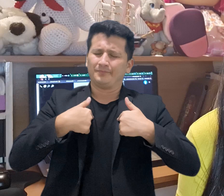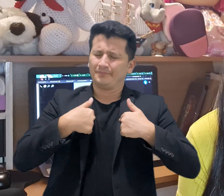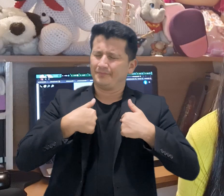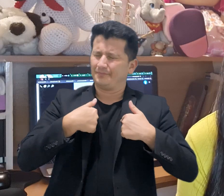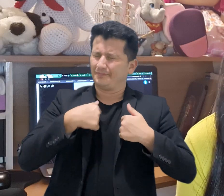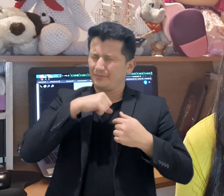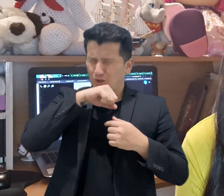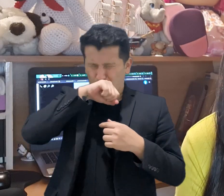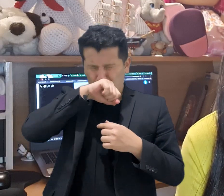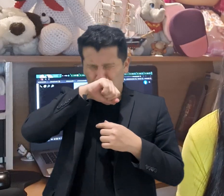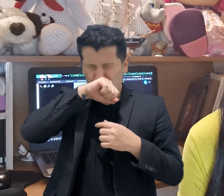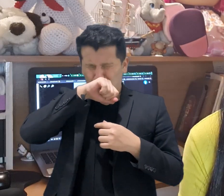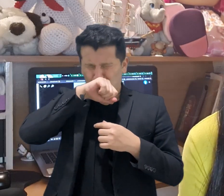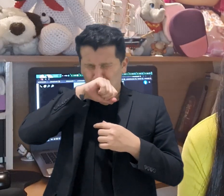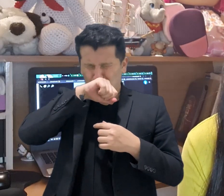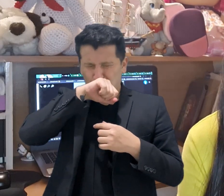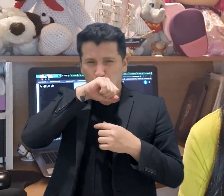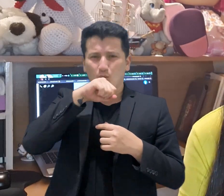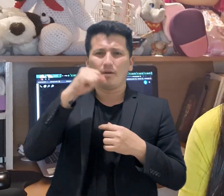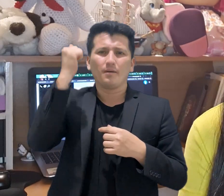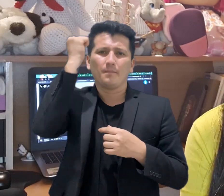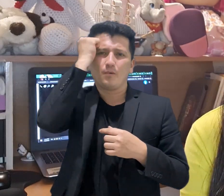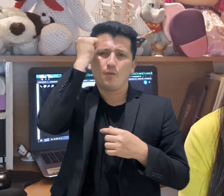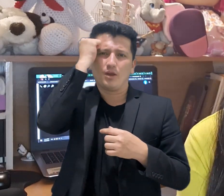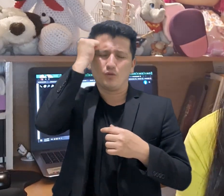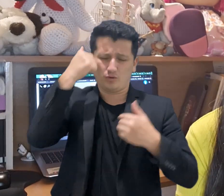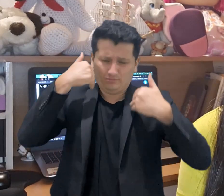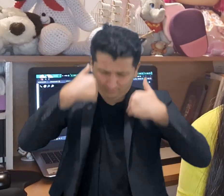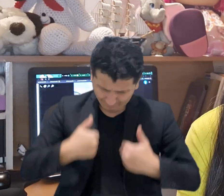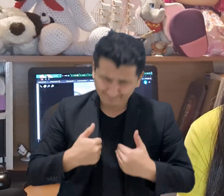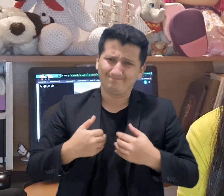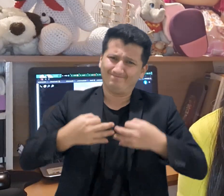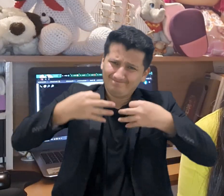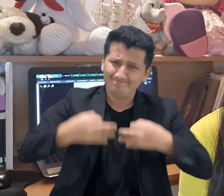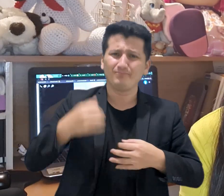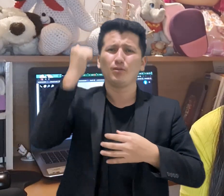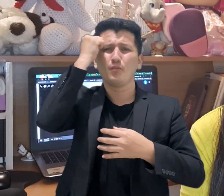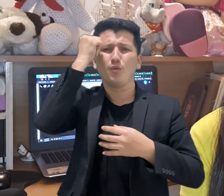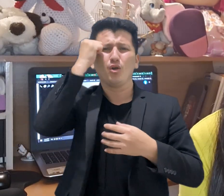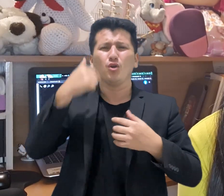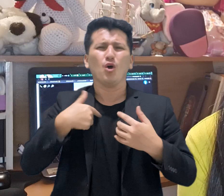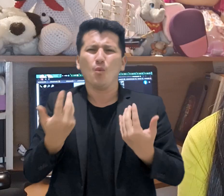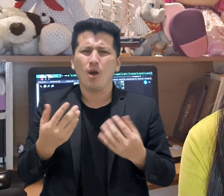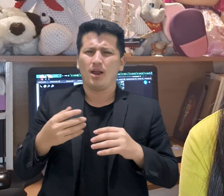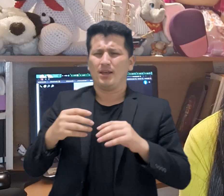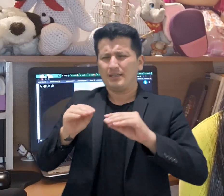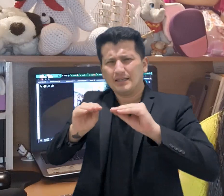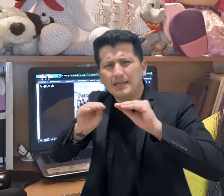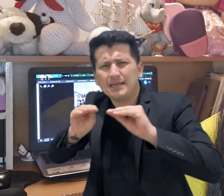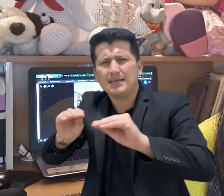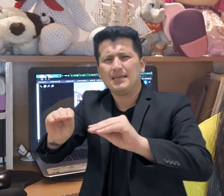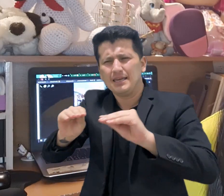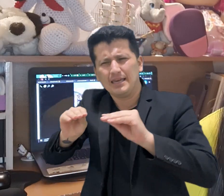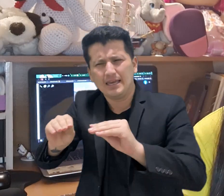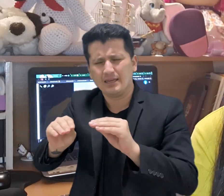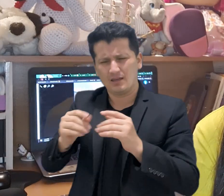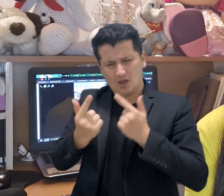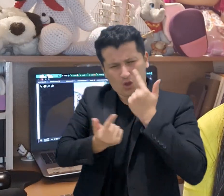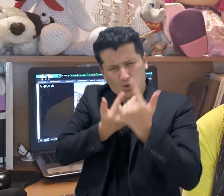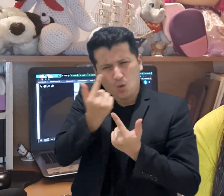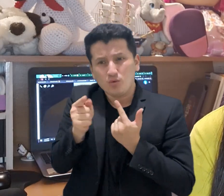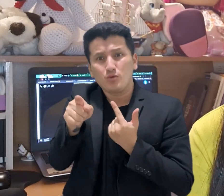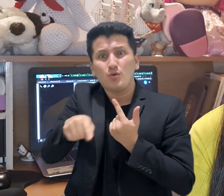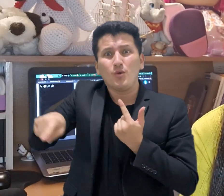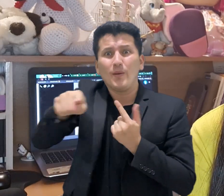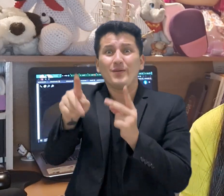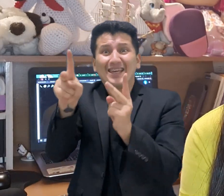mi profesión, mi labor, lucho por los sueños e ideales de mis estudiantes